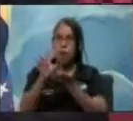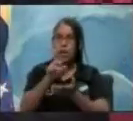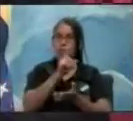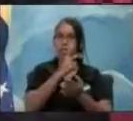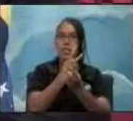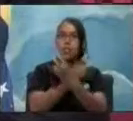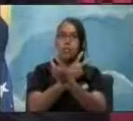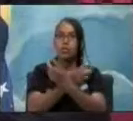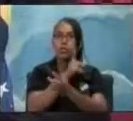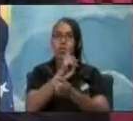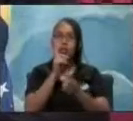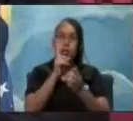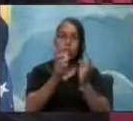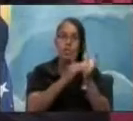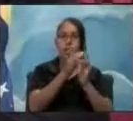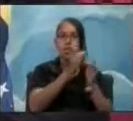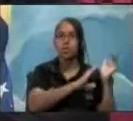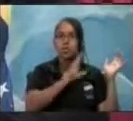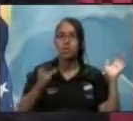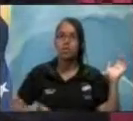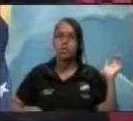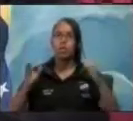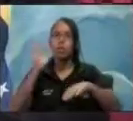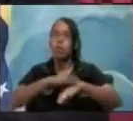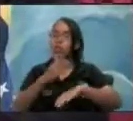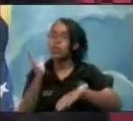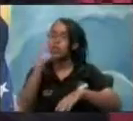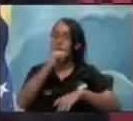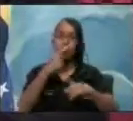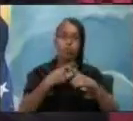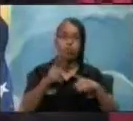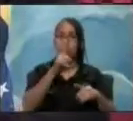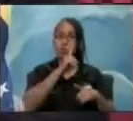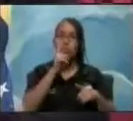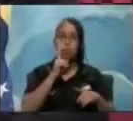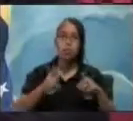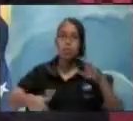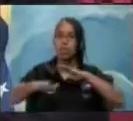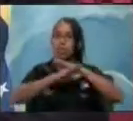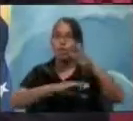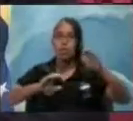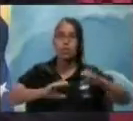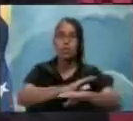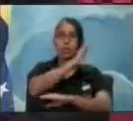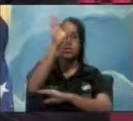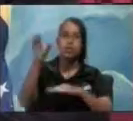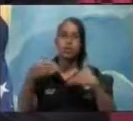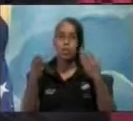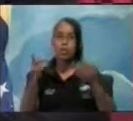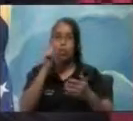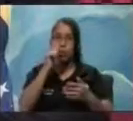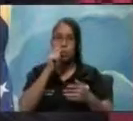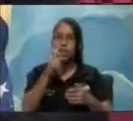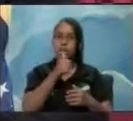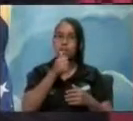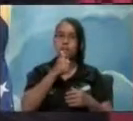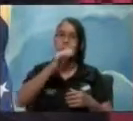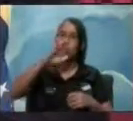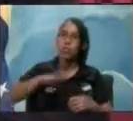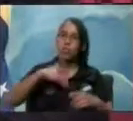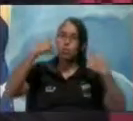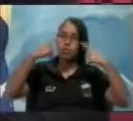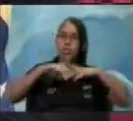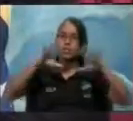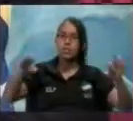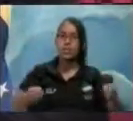el nombre de Jesús, porque no hay otro nombre debajo del cielo dado a los hombres en quien podamos ser salvos. Es